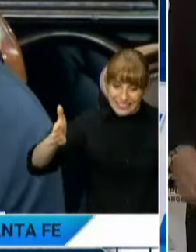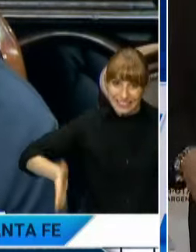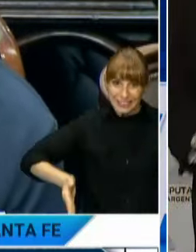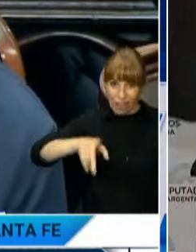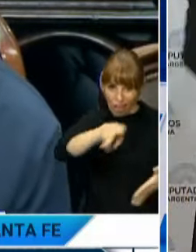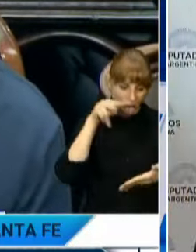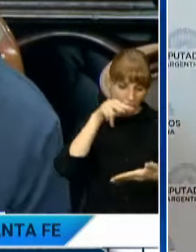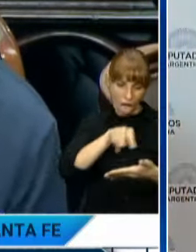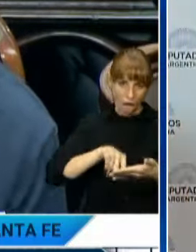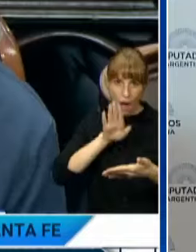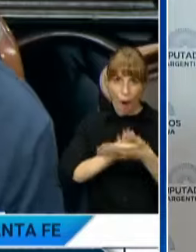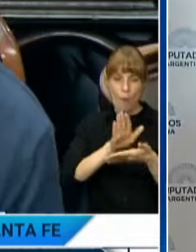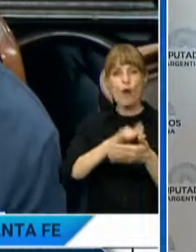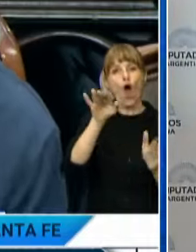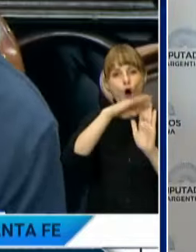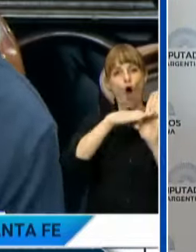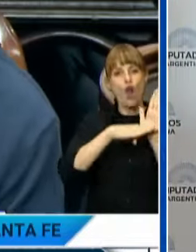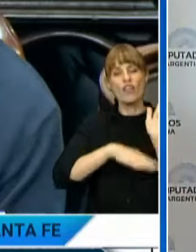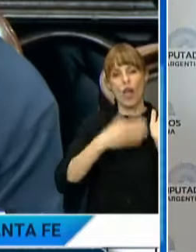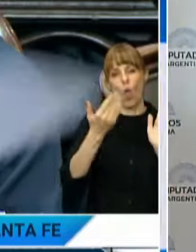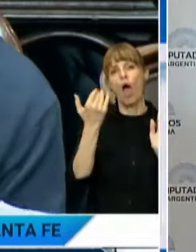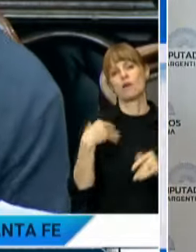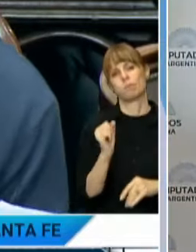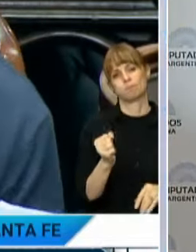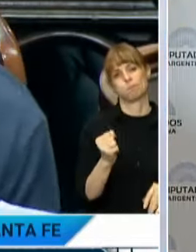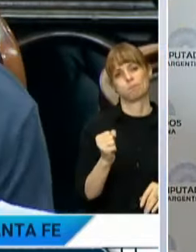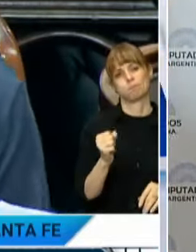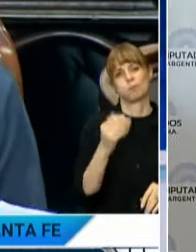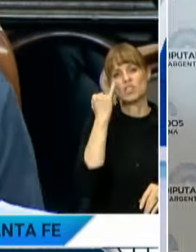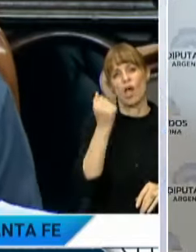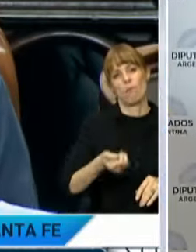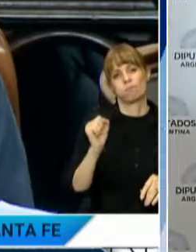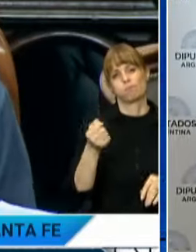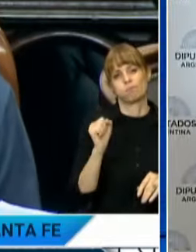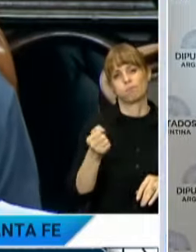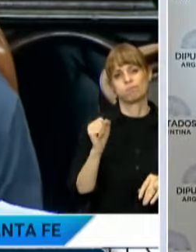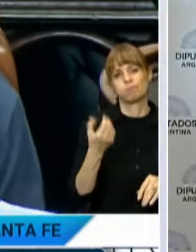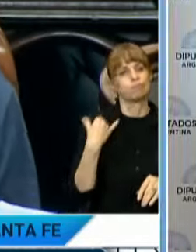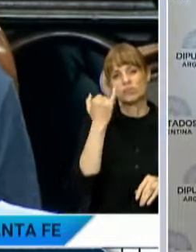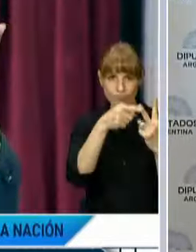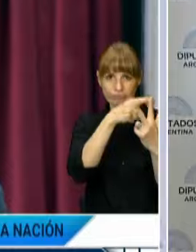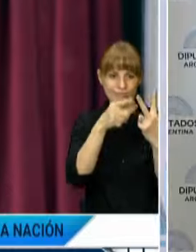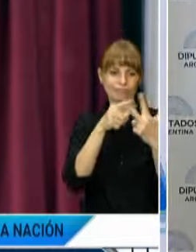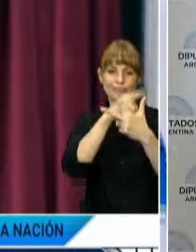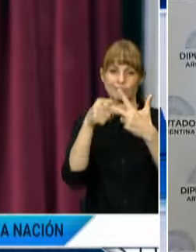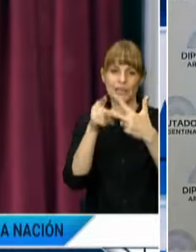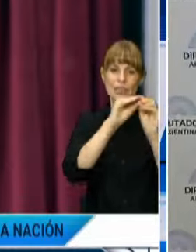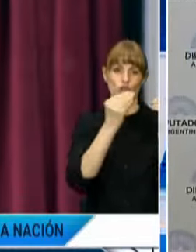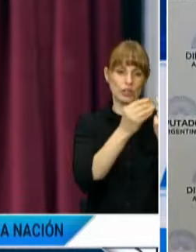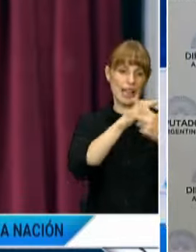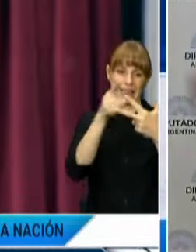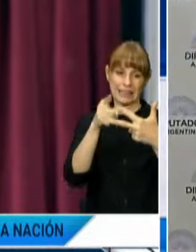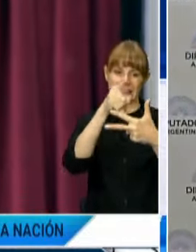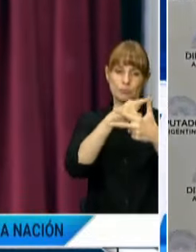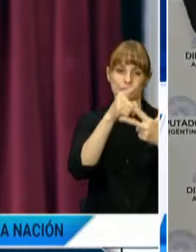y se va a hacer el tratamiento finalmente el día jueves sobre el financiamiento para las universidades, pero bueno, ahí quedó completamente